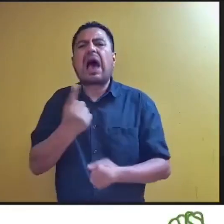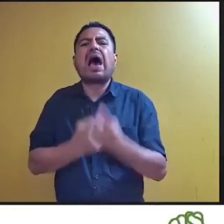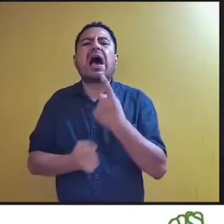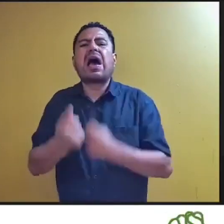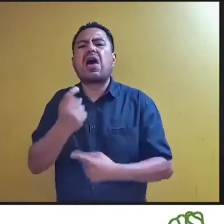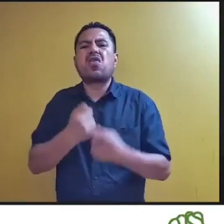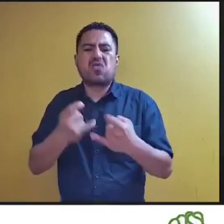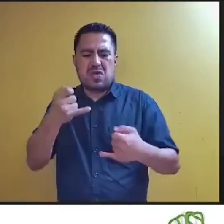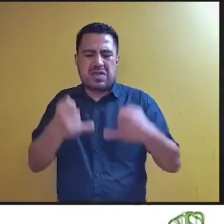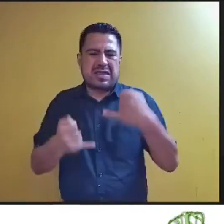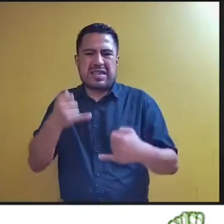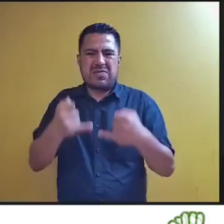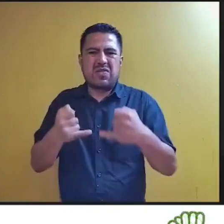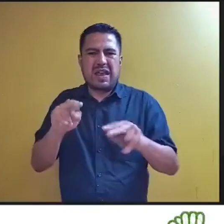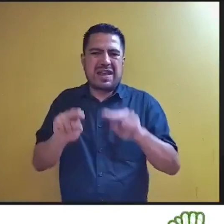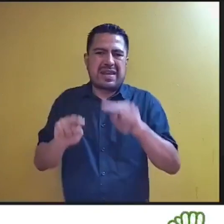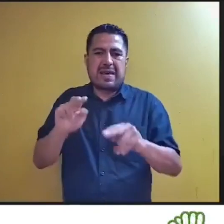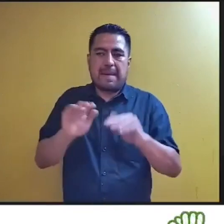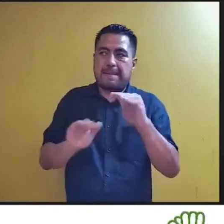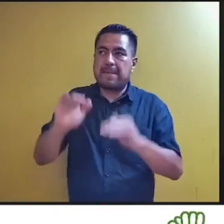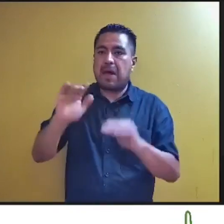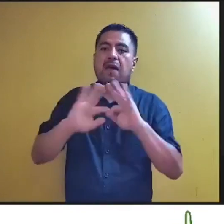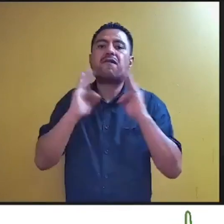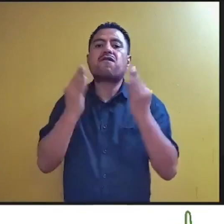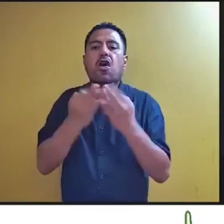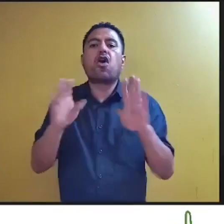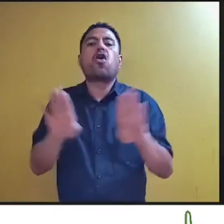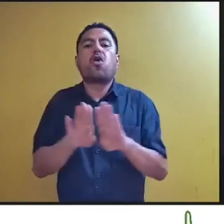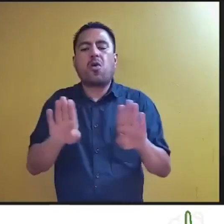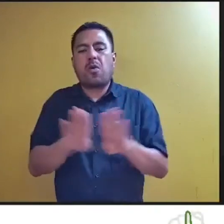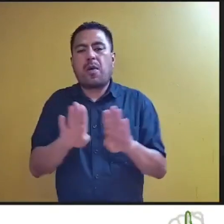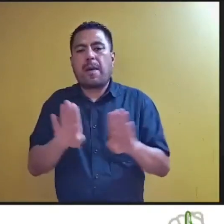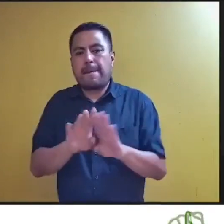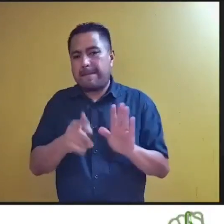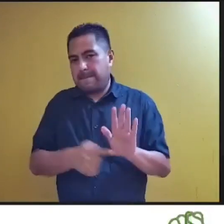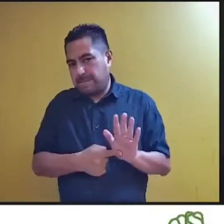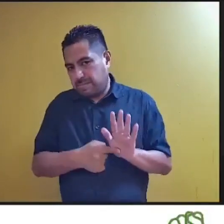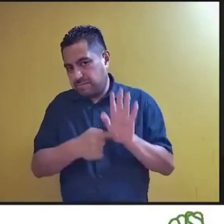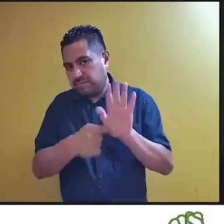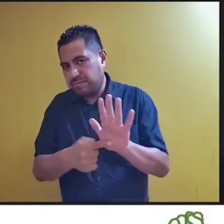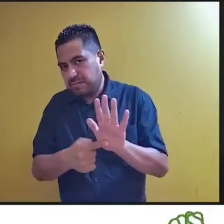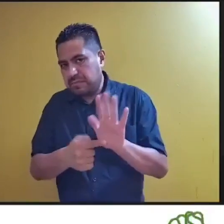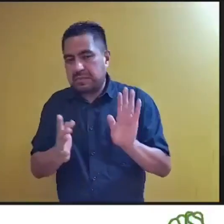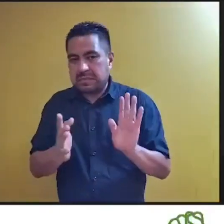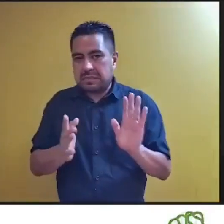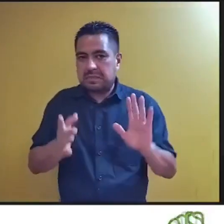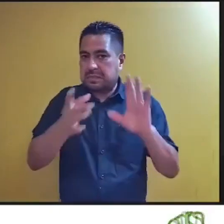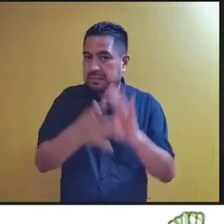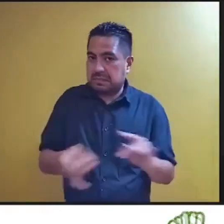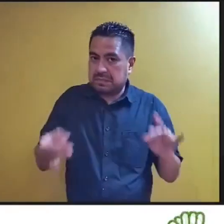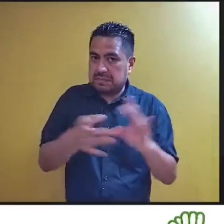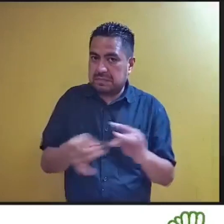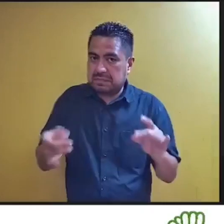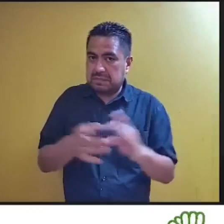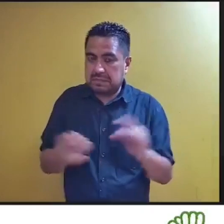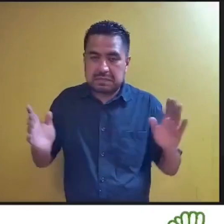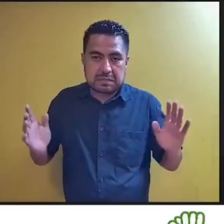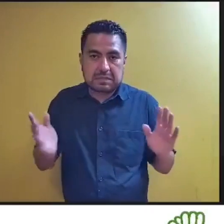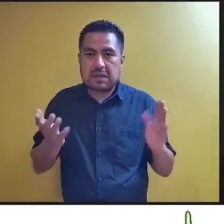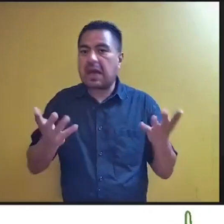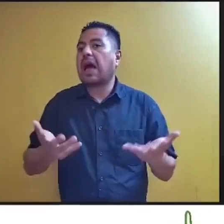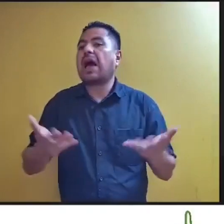algún tribunal de alzada, la forma en que se lo estamos presentando. Es decir,